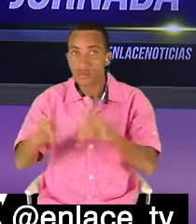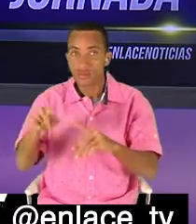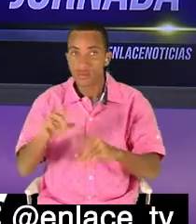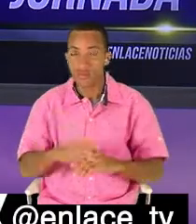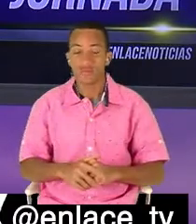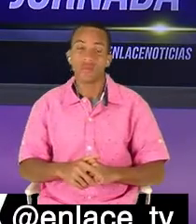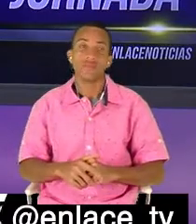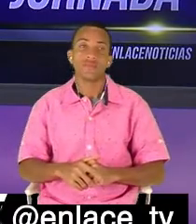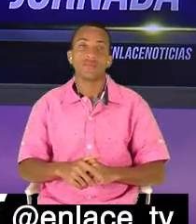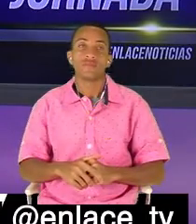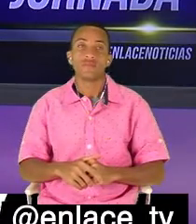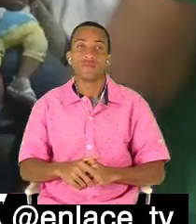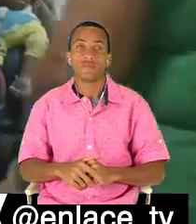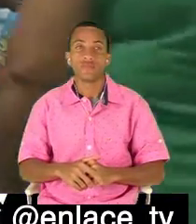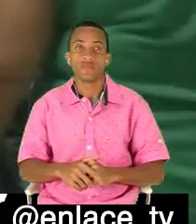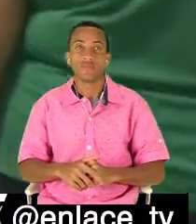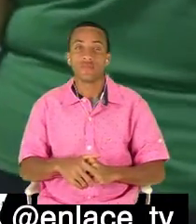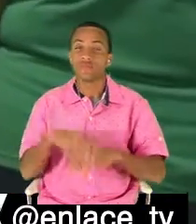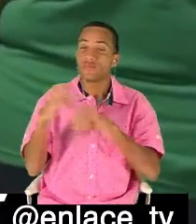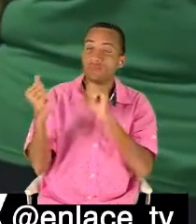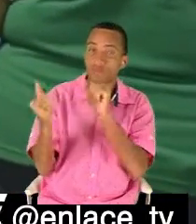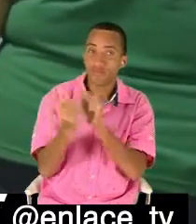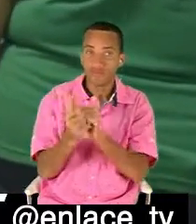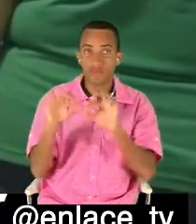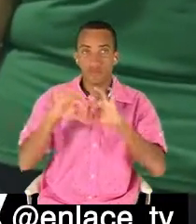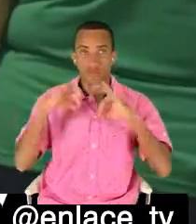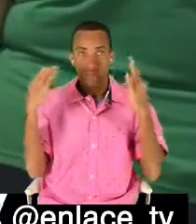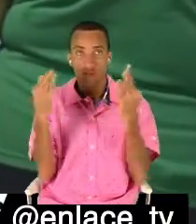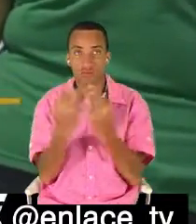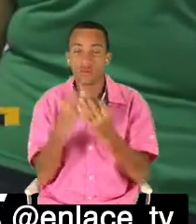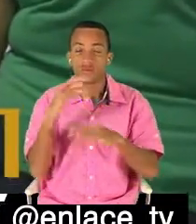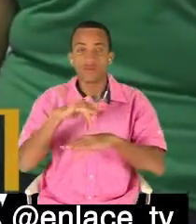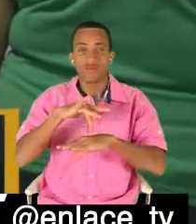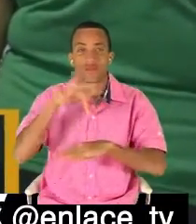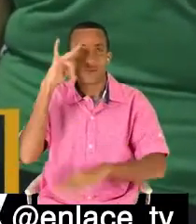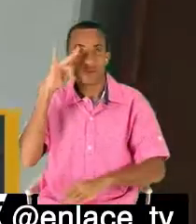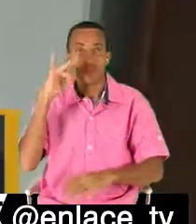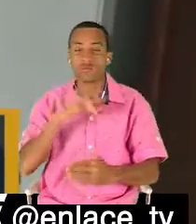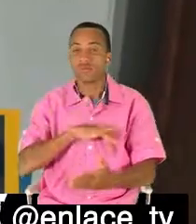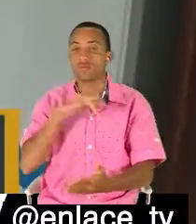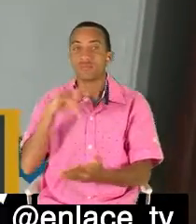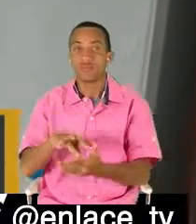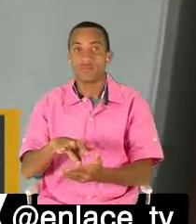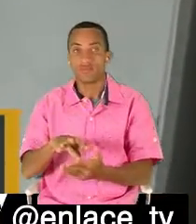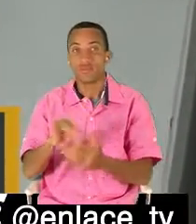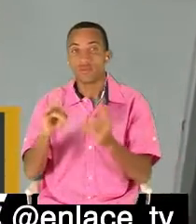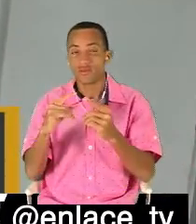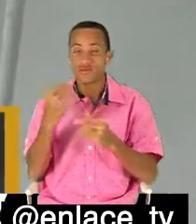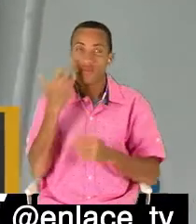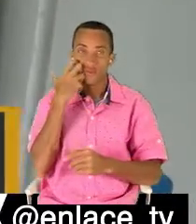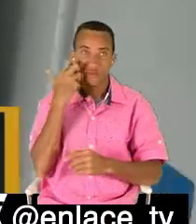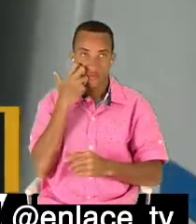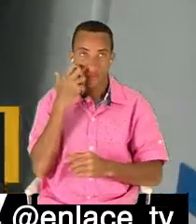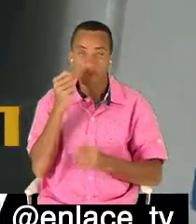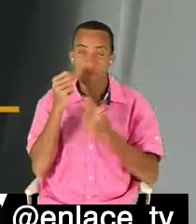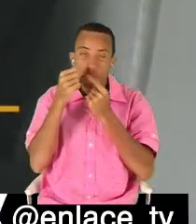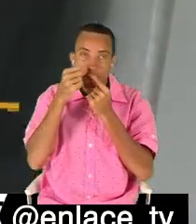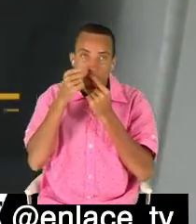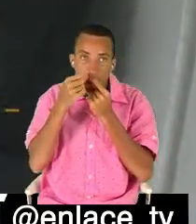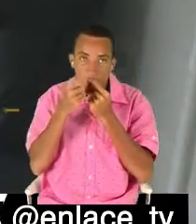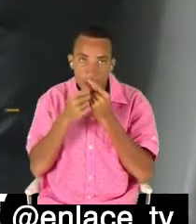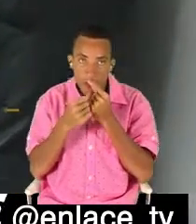país. Acompañados de sus familiares, desde muy temprano llegan los pacientes beneficiados de la cirugía de paladar hendido y labio